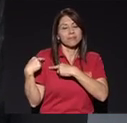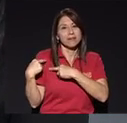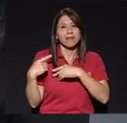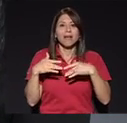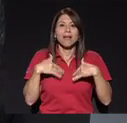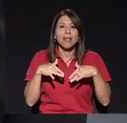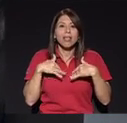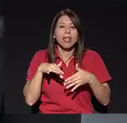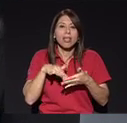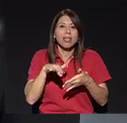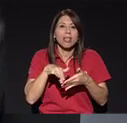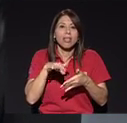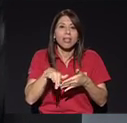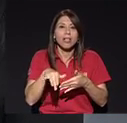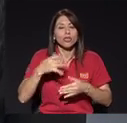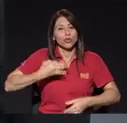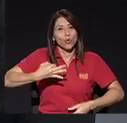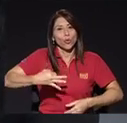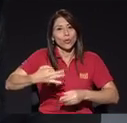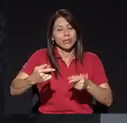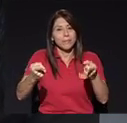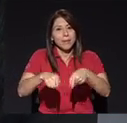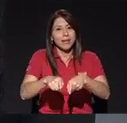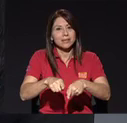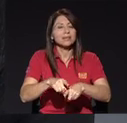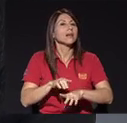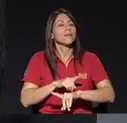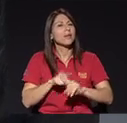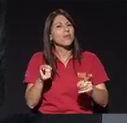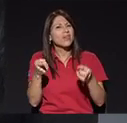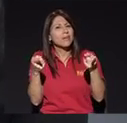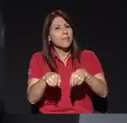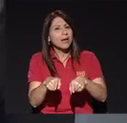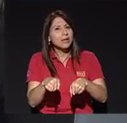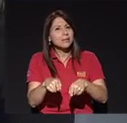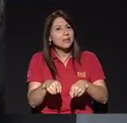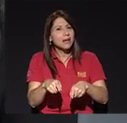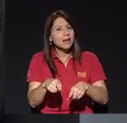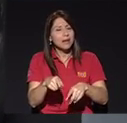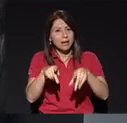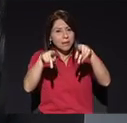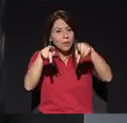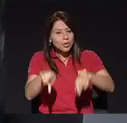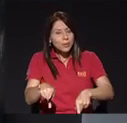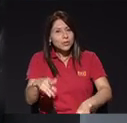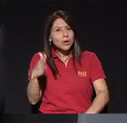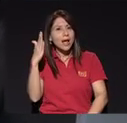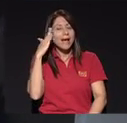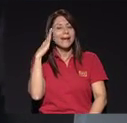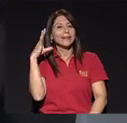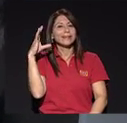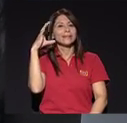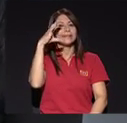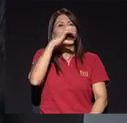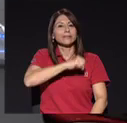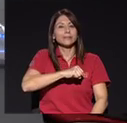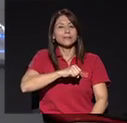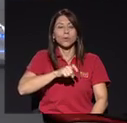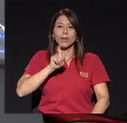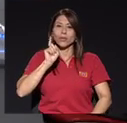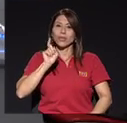expresiones las tenemos cotidianamente. ¿Qué pasa? Cuando una persona toma conciencia, cuando tiene que